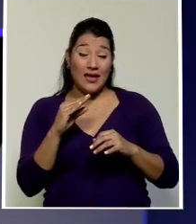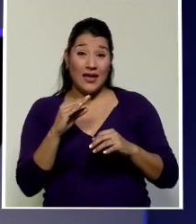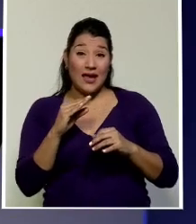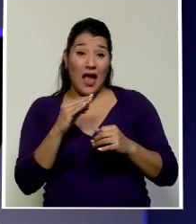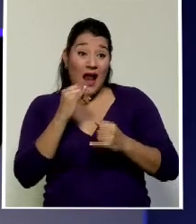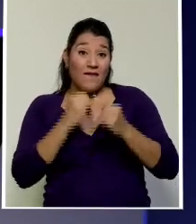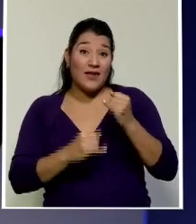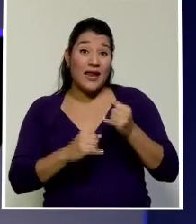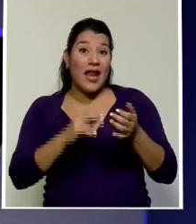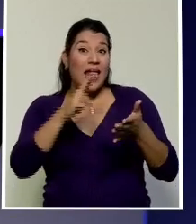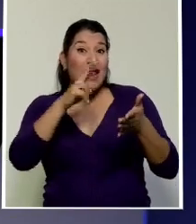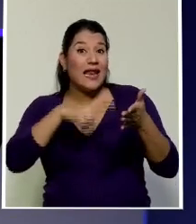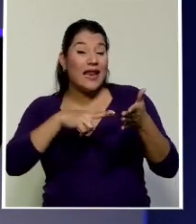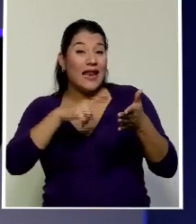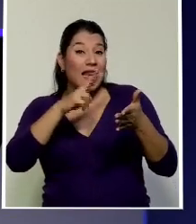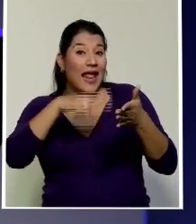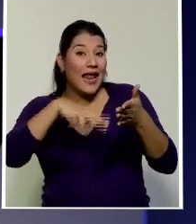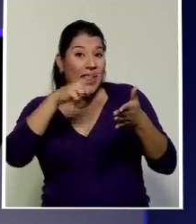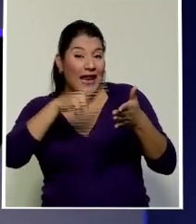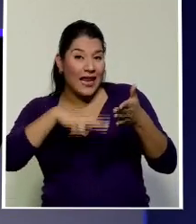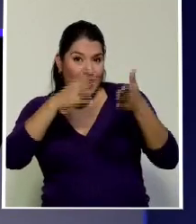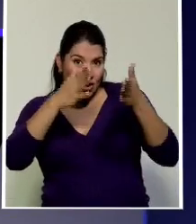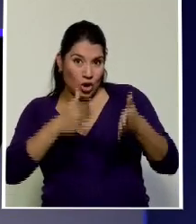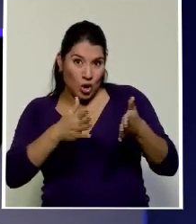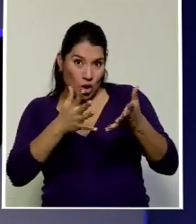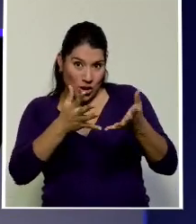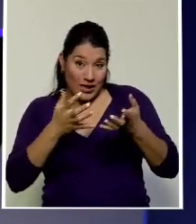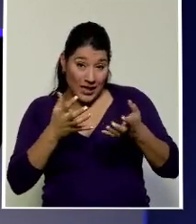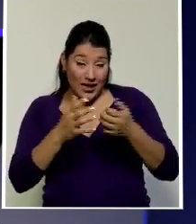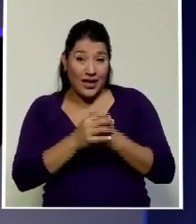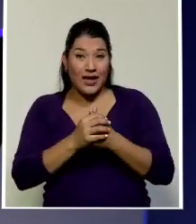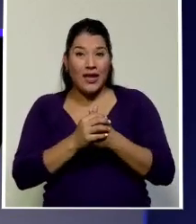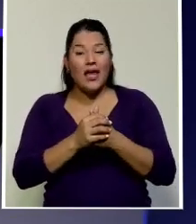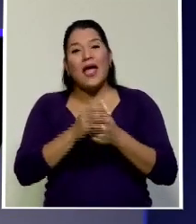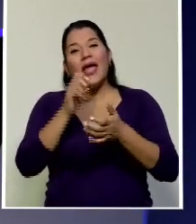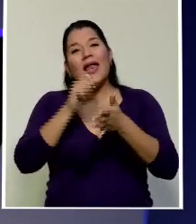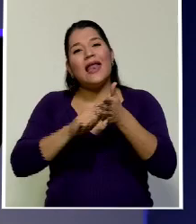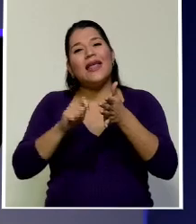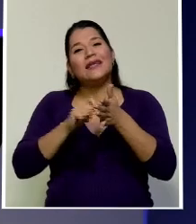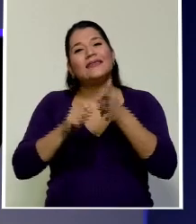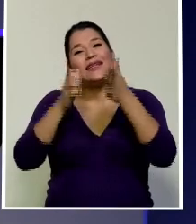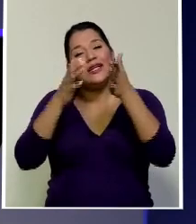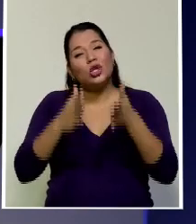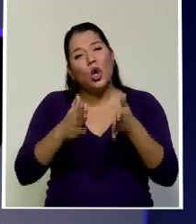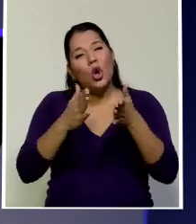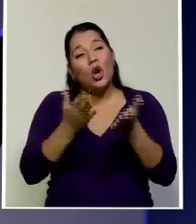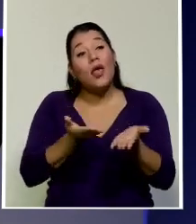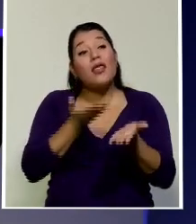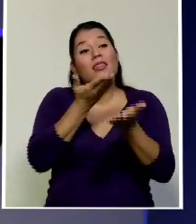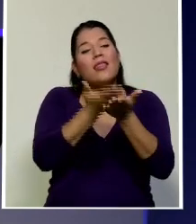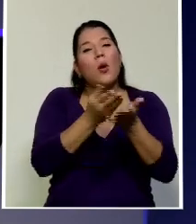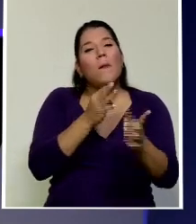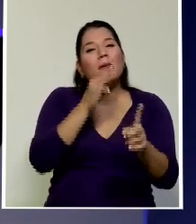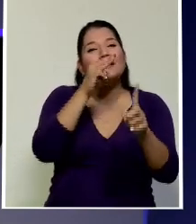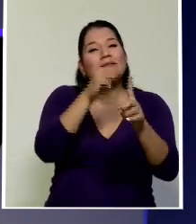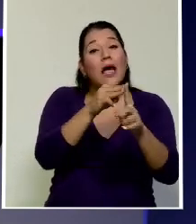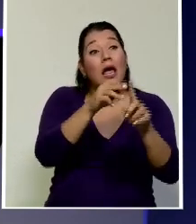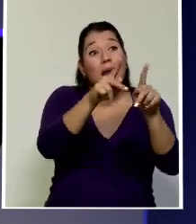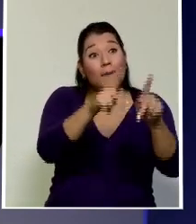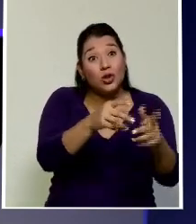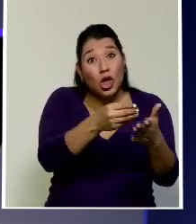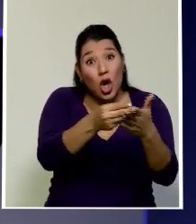lector termina percibiendo. El autor deja una huella en el texto que el lector logra